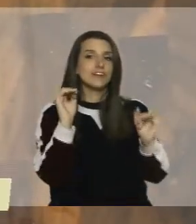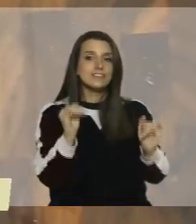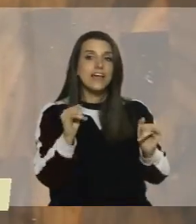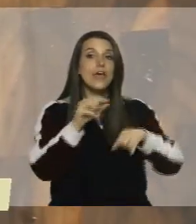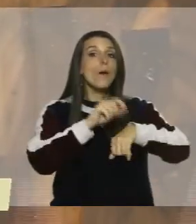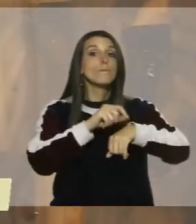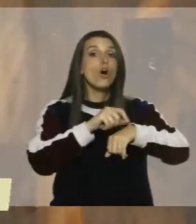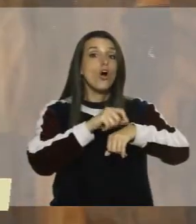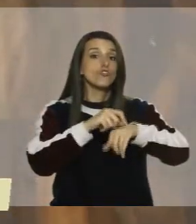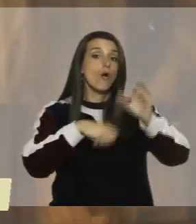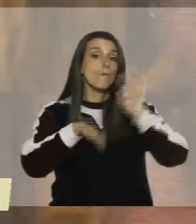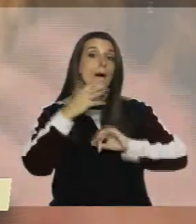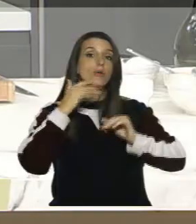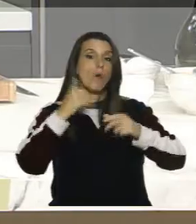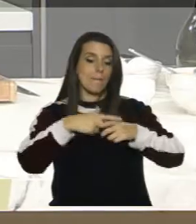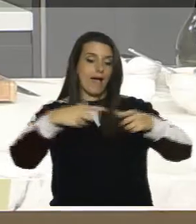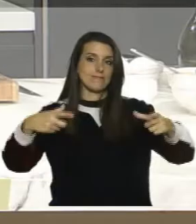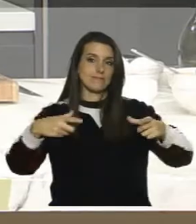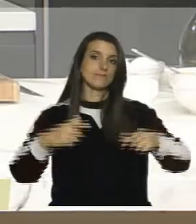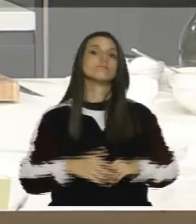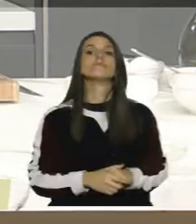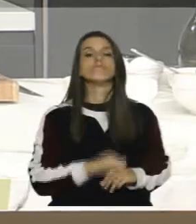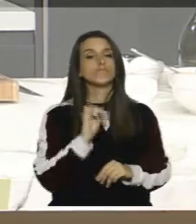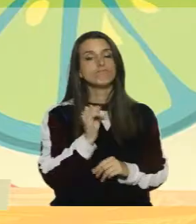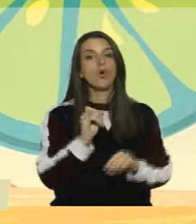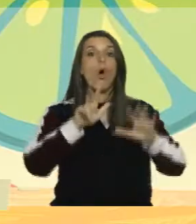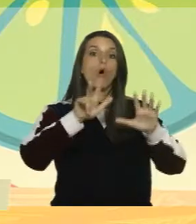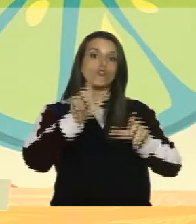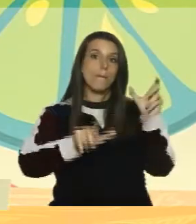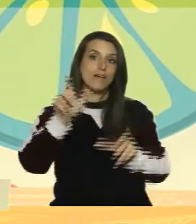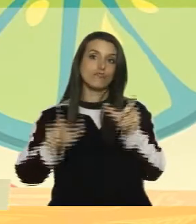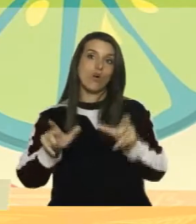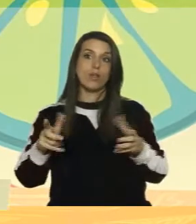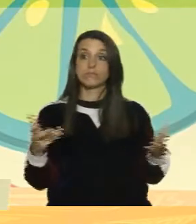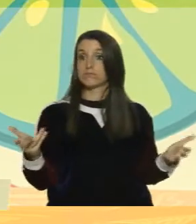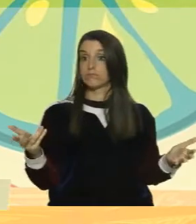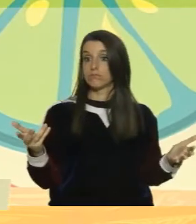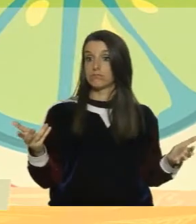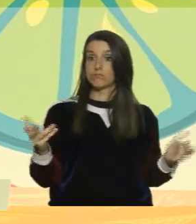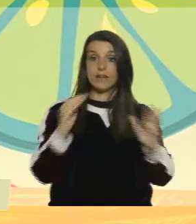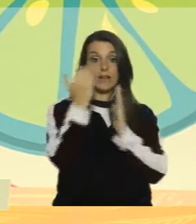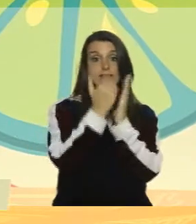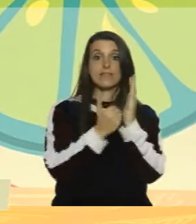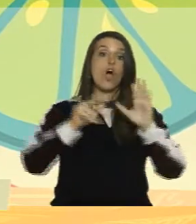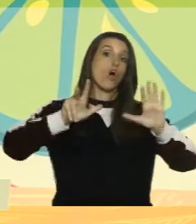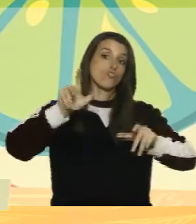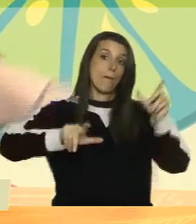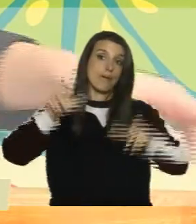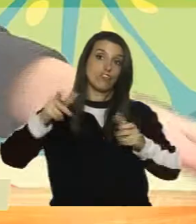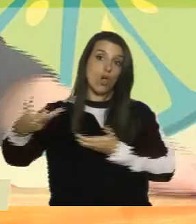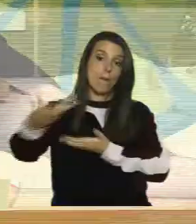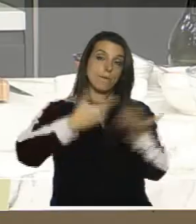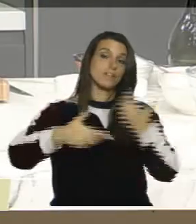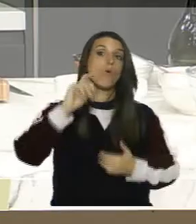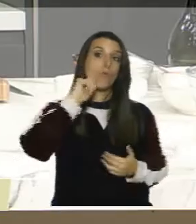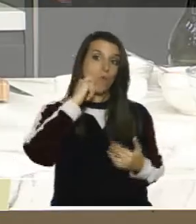pollo para hacer una más grande ahora para más compañeros. Perfecto. Sí, porque 8 personas. La receta que pusimos hoy. Compartimos, va a rendir, va a